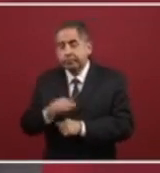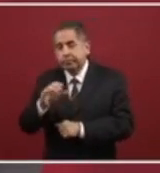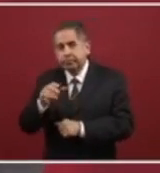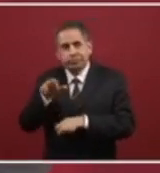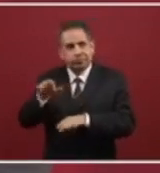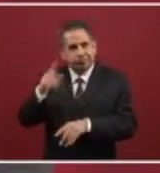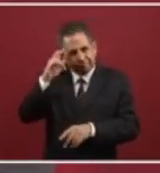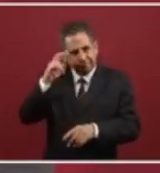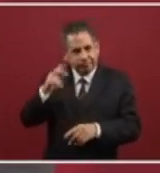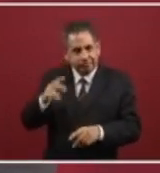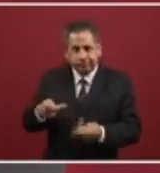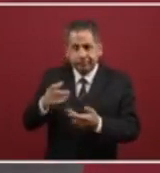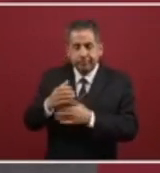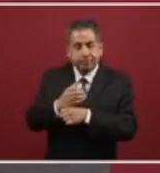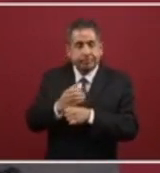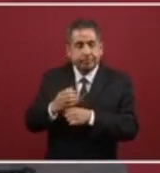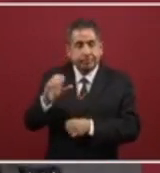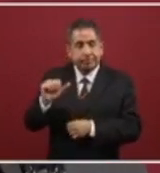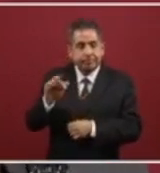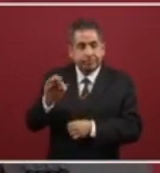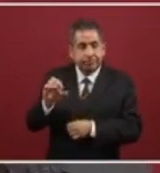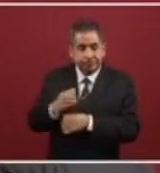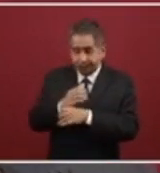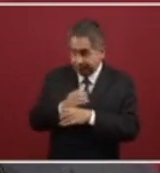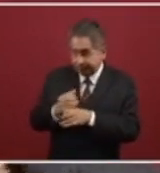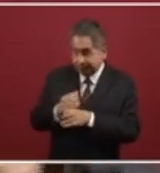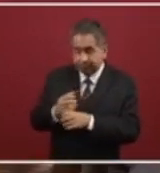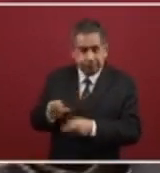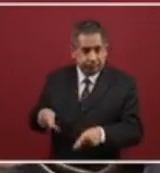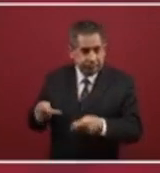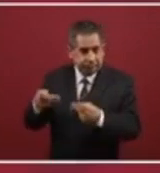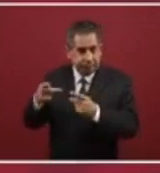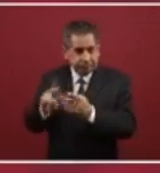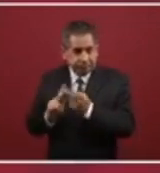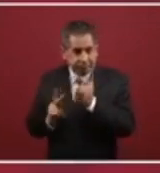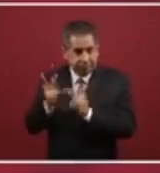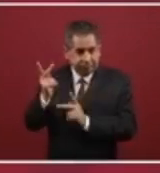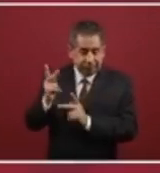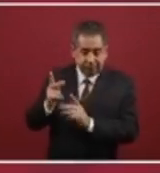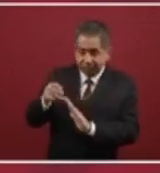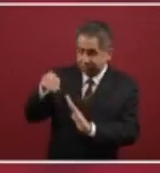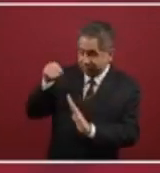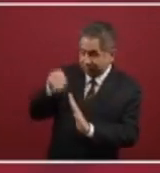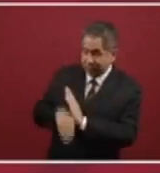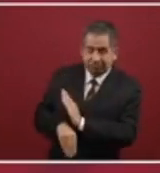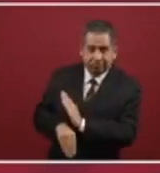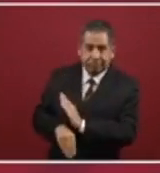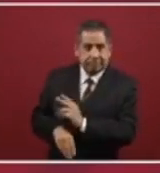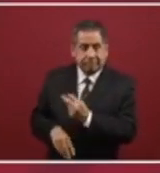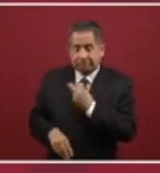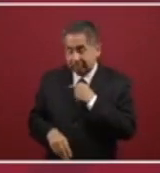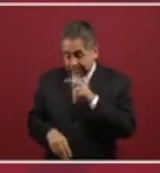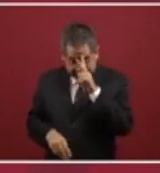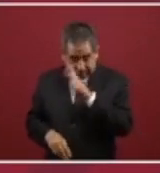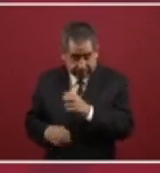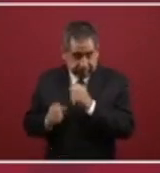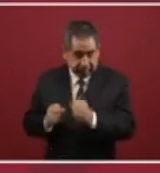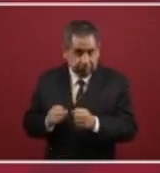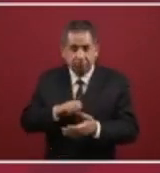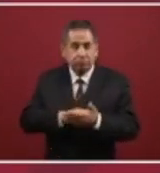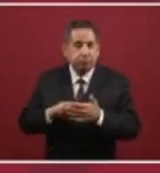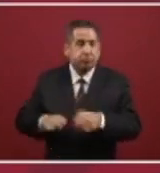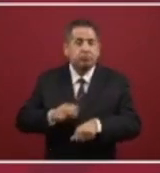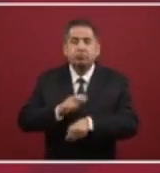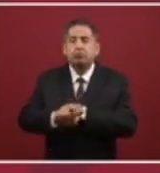fluctuaciones del café que te explican en particular de una región de Honduras muy relevante para… Yo diría que es